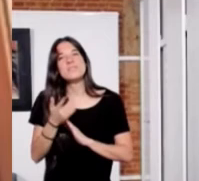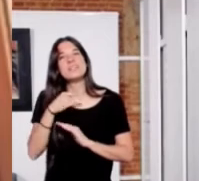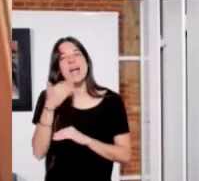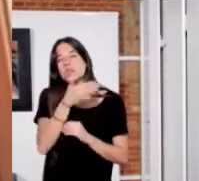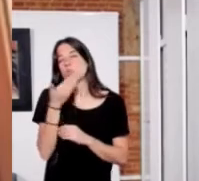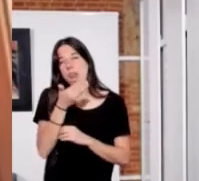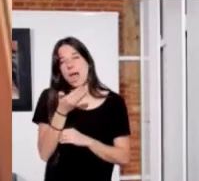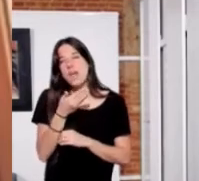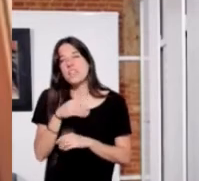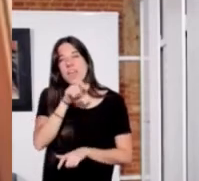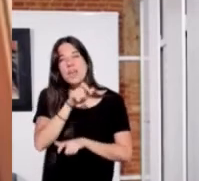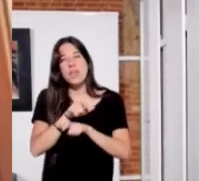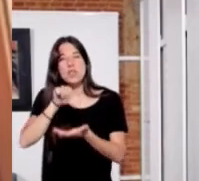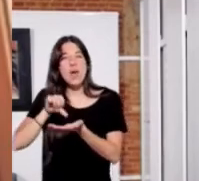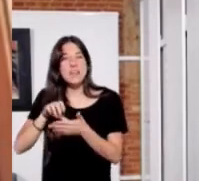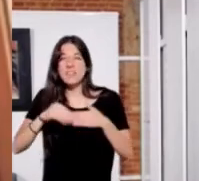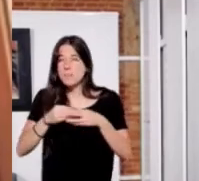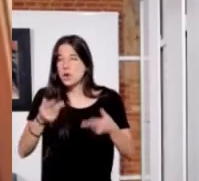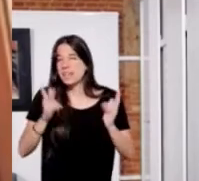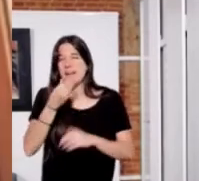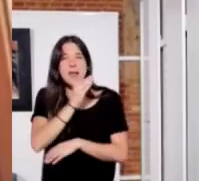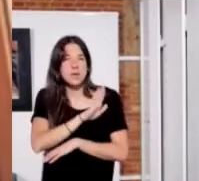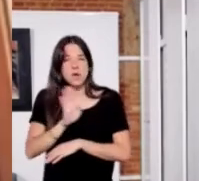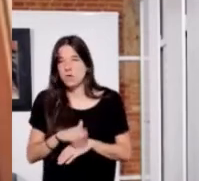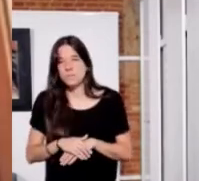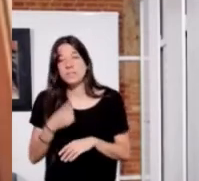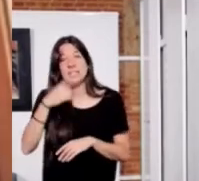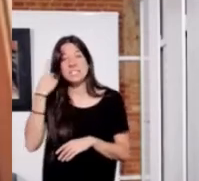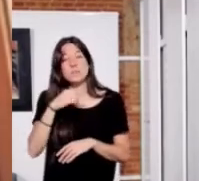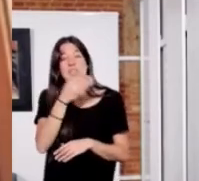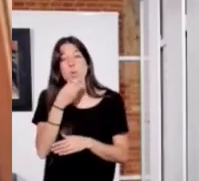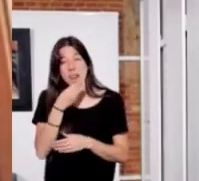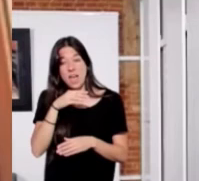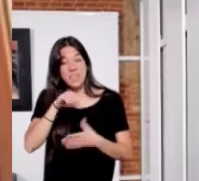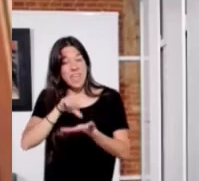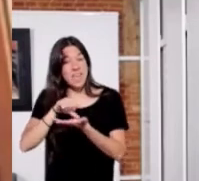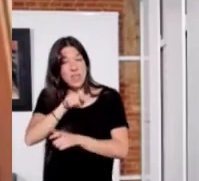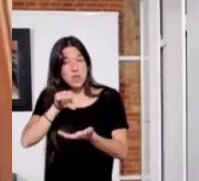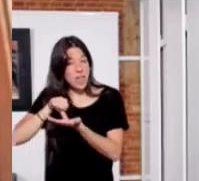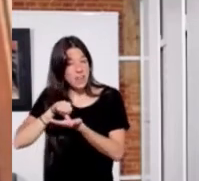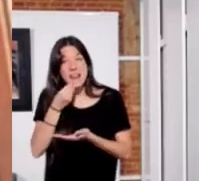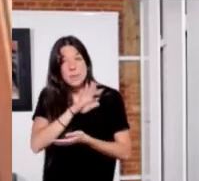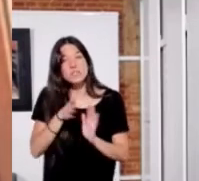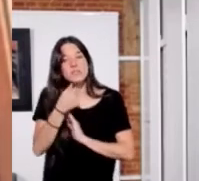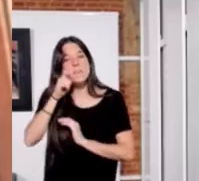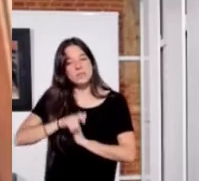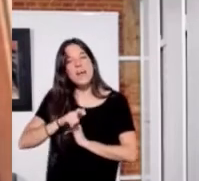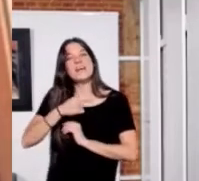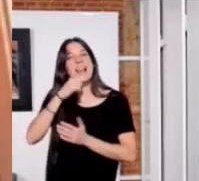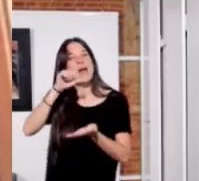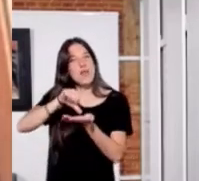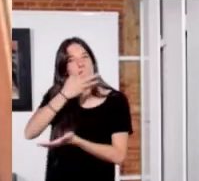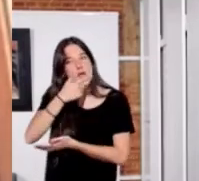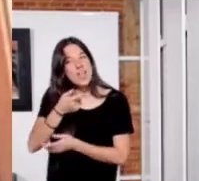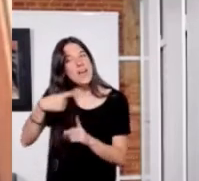ciudadanía democrática. Sabemos que la mejor escuela de ciudadanía es aquel ciudadano que conoce su ciudad en aquello que nadie